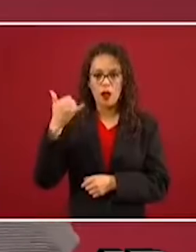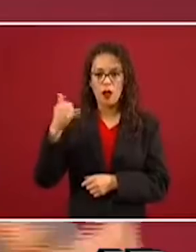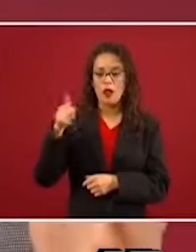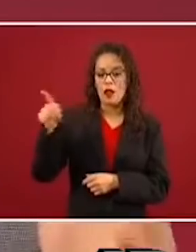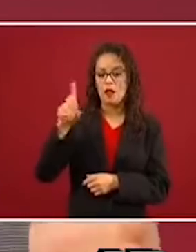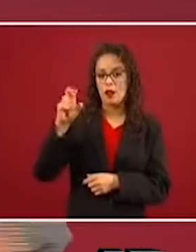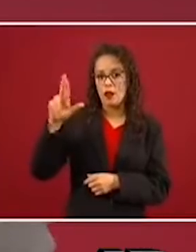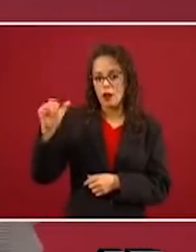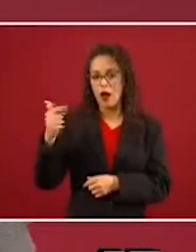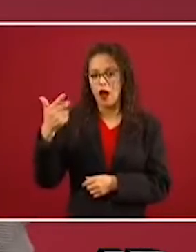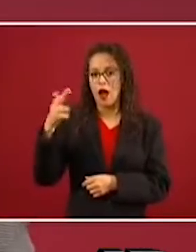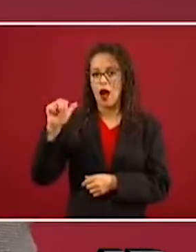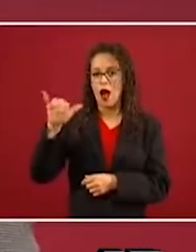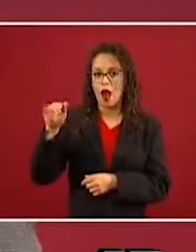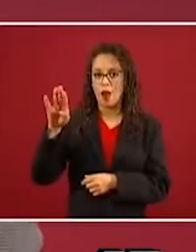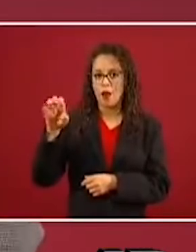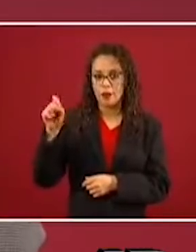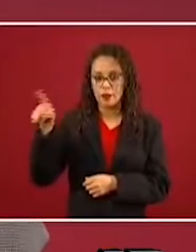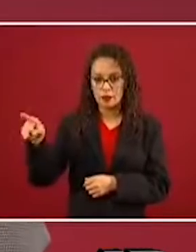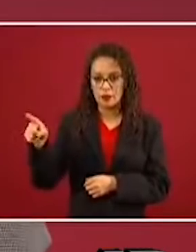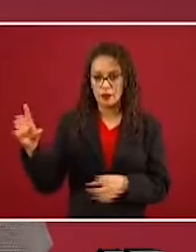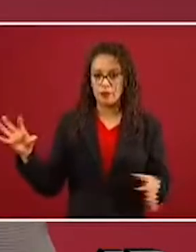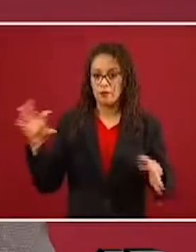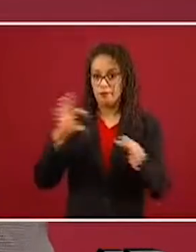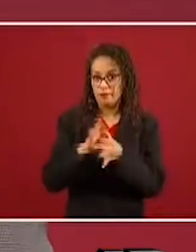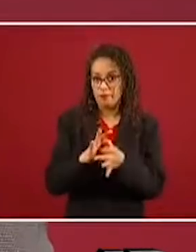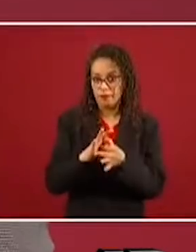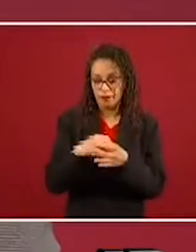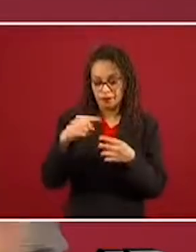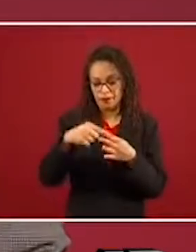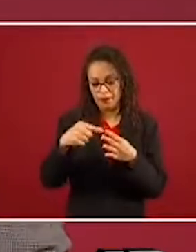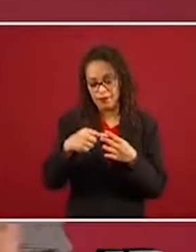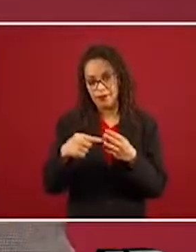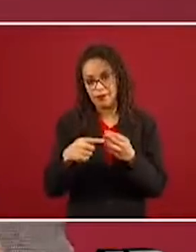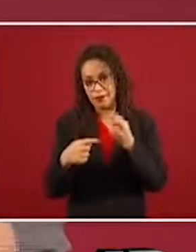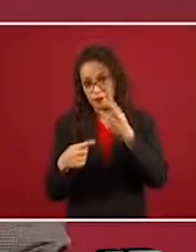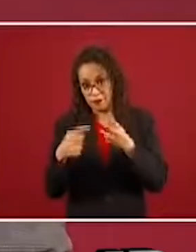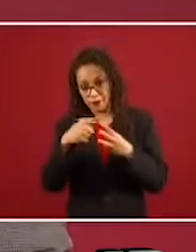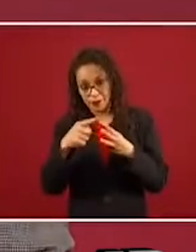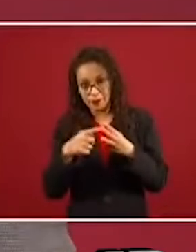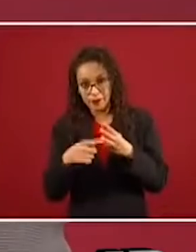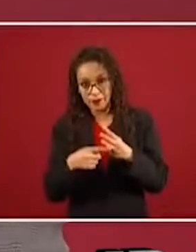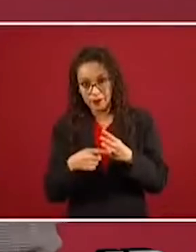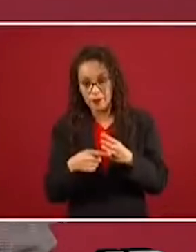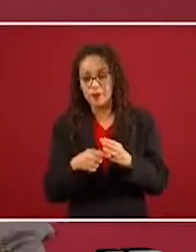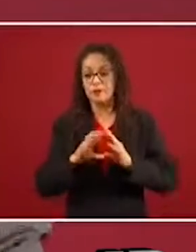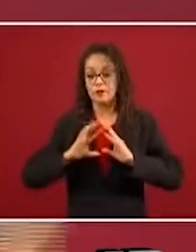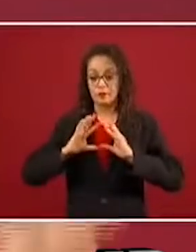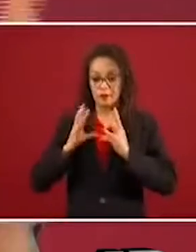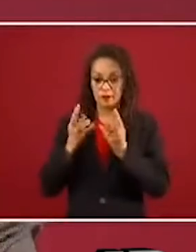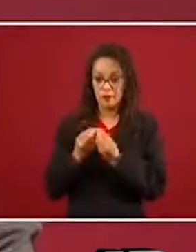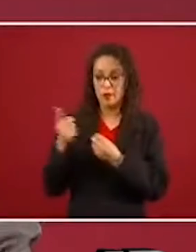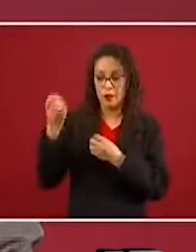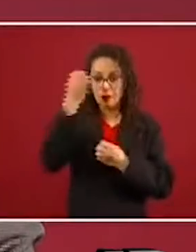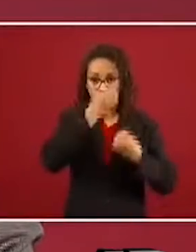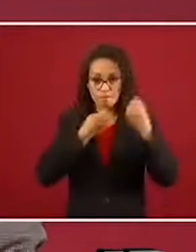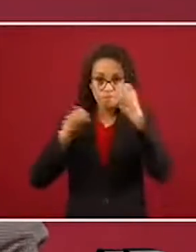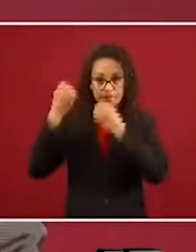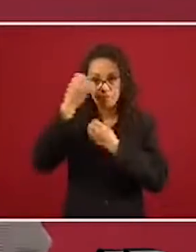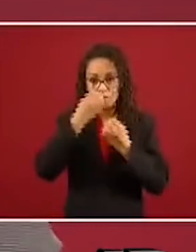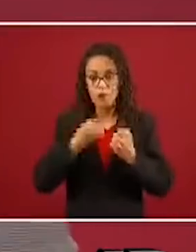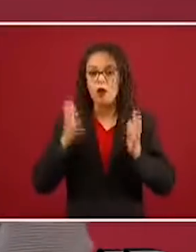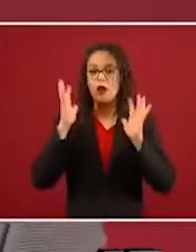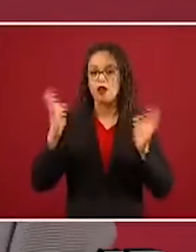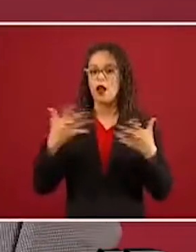establece estas tres líneas y concluyen, estudio que se llevó a cabo hace varias semanas, concluyen que el brote no